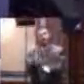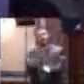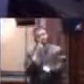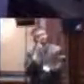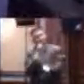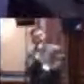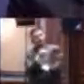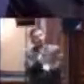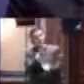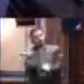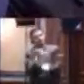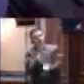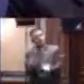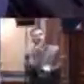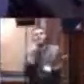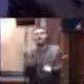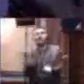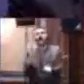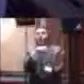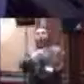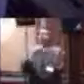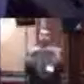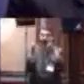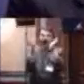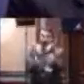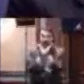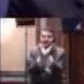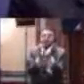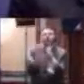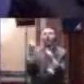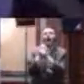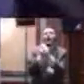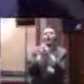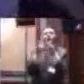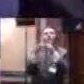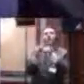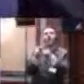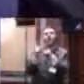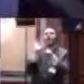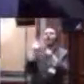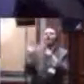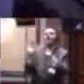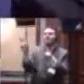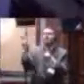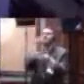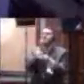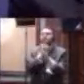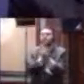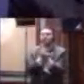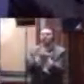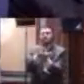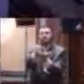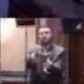es un instituto autónomo, el Instituto Federal Electoral, vigila y supervisa. Tenemos